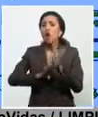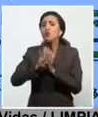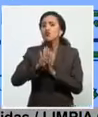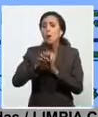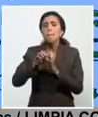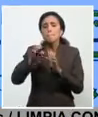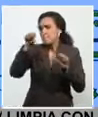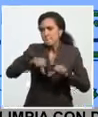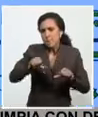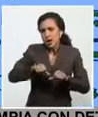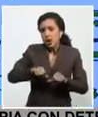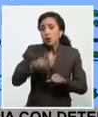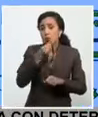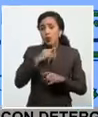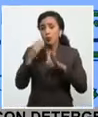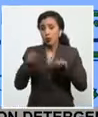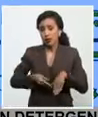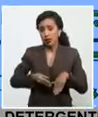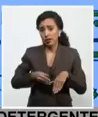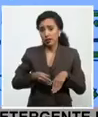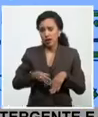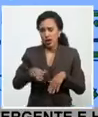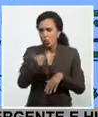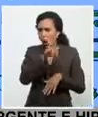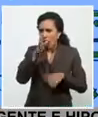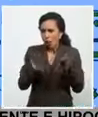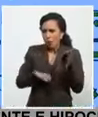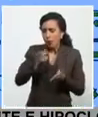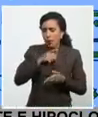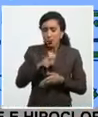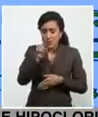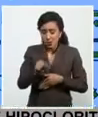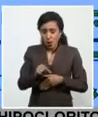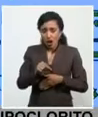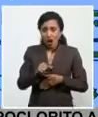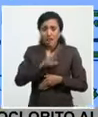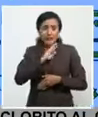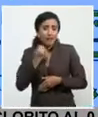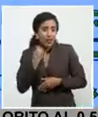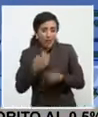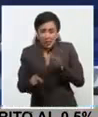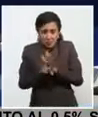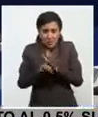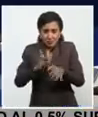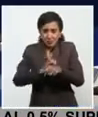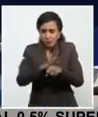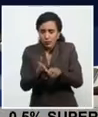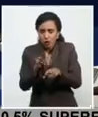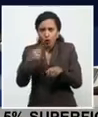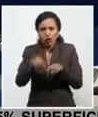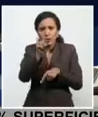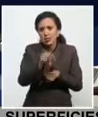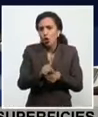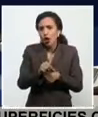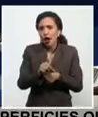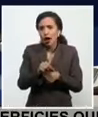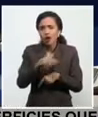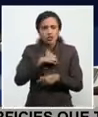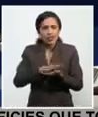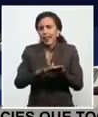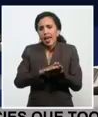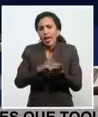pacientes asintomáticos que los que manifiestan síntomas desde el primer momento? Sí, no es tan